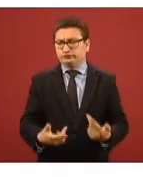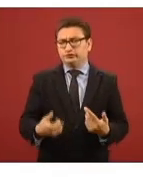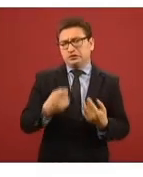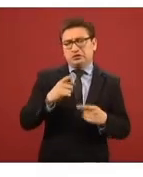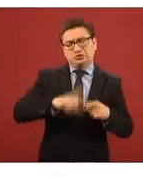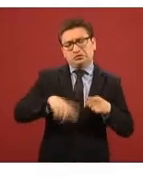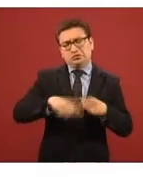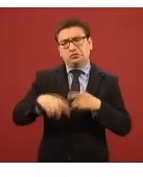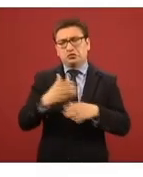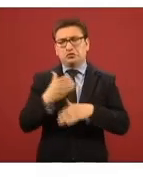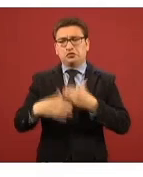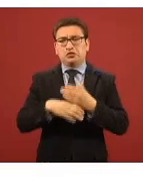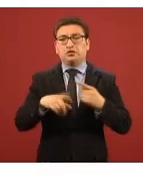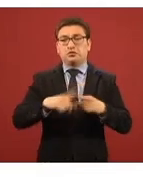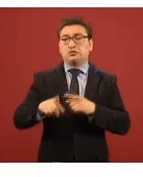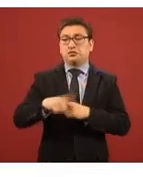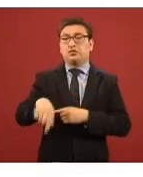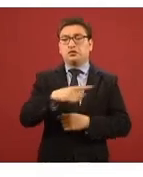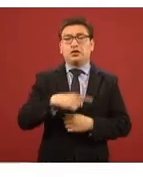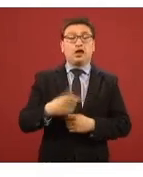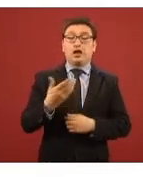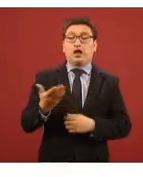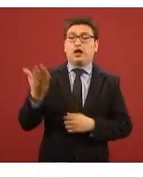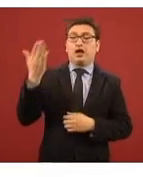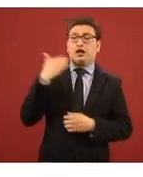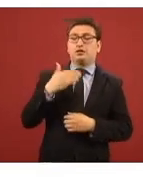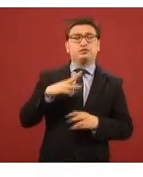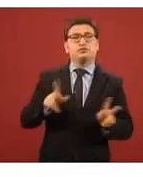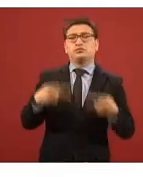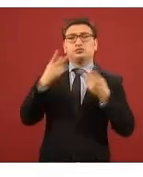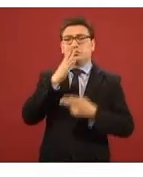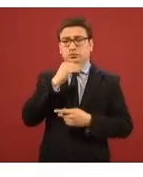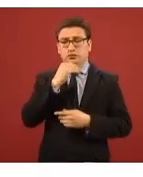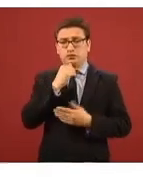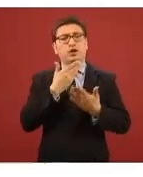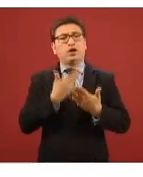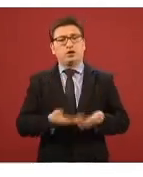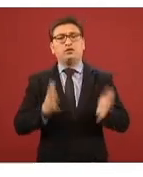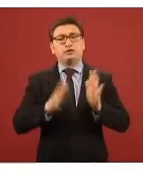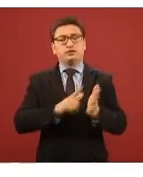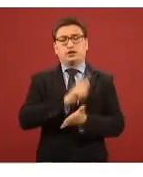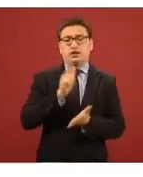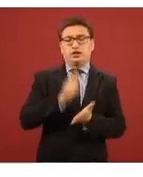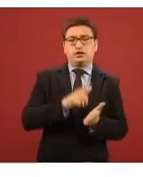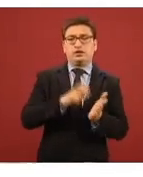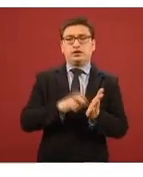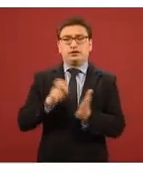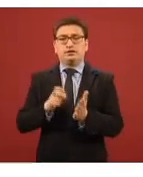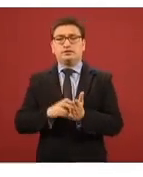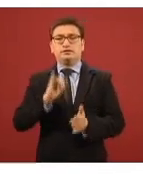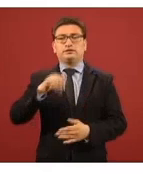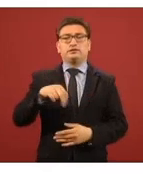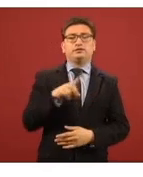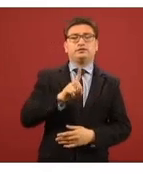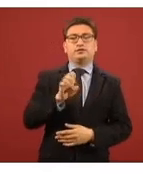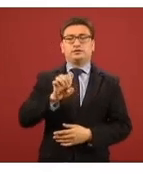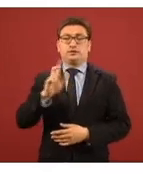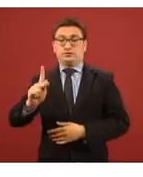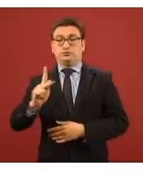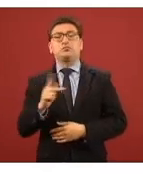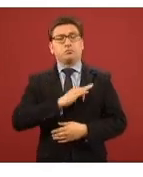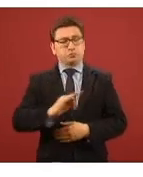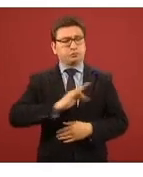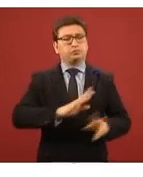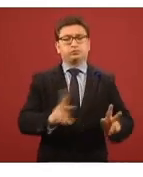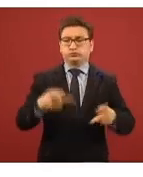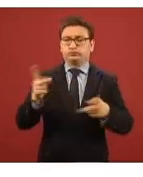desmantelada hasta nuestros almacenes antes no se podían vender ahora con la reforma la ley del indec ya que ya también podemos vender bienes asegurados